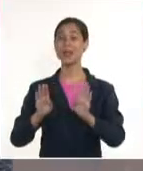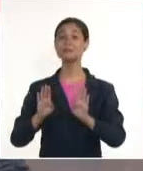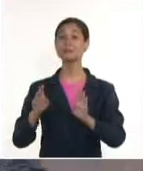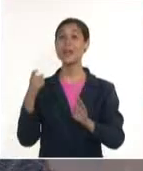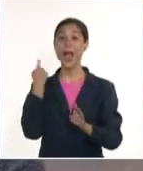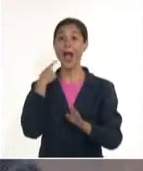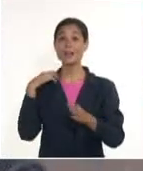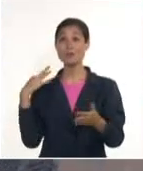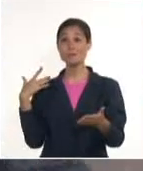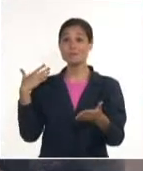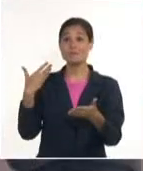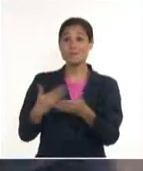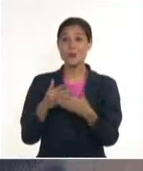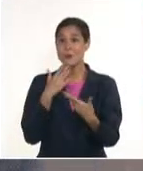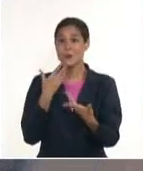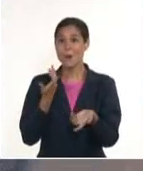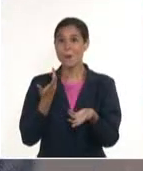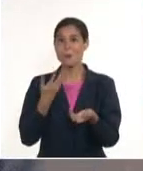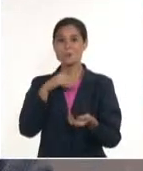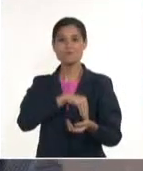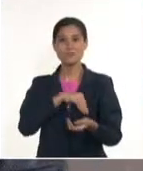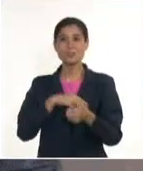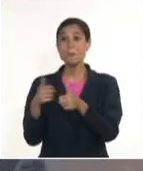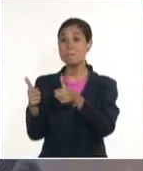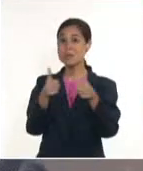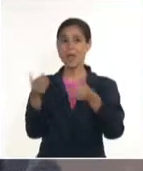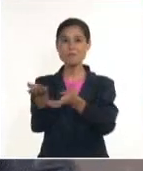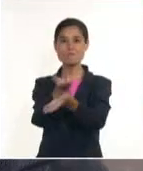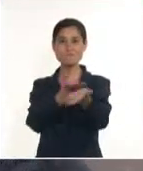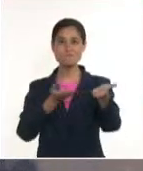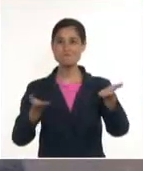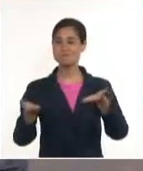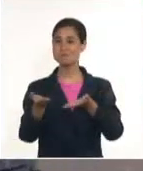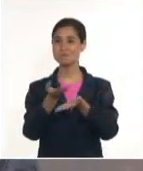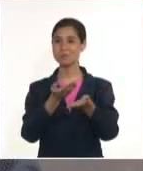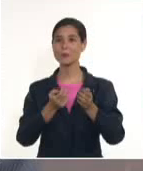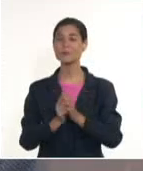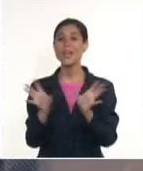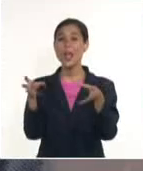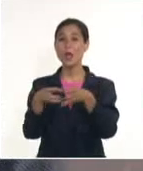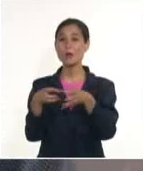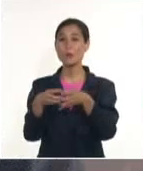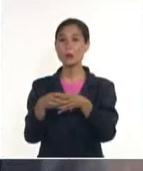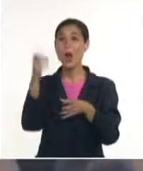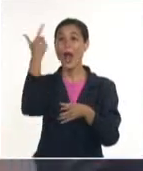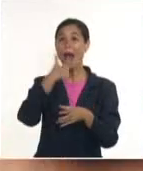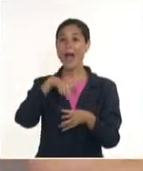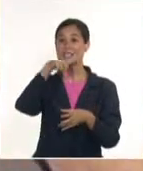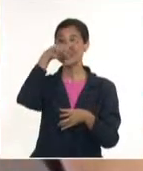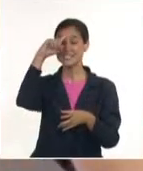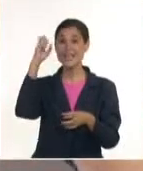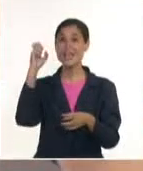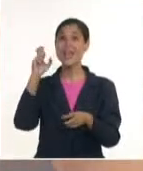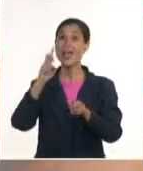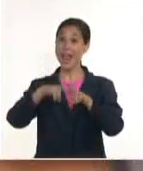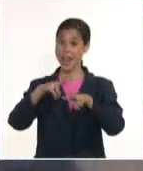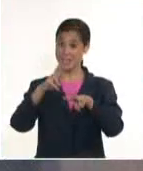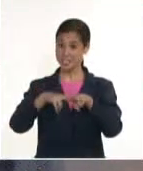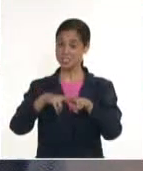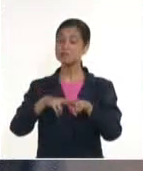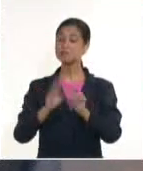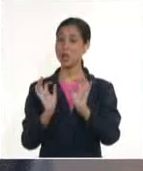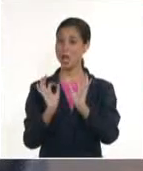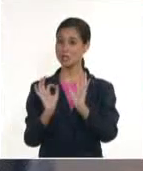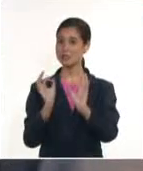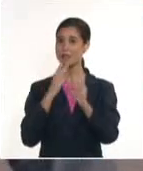tenido un recorrido súper dinámico con la HDS. La HDS ha sido parte crucial en nuestra carrera, la HDS nos ha apoyado en